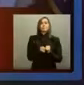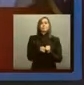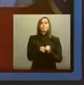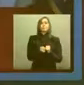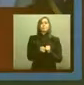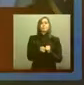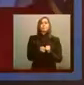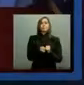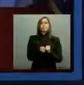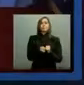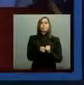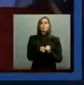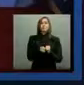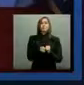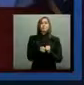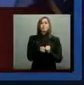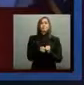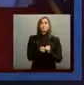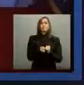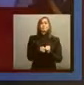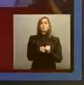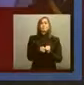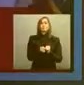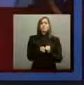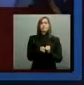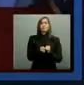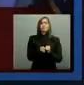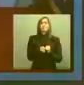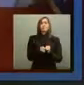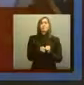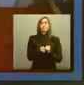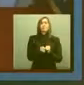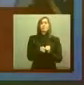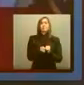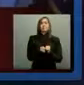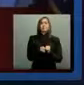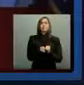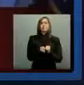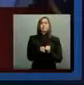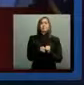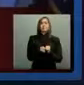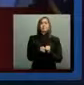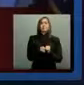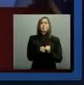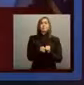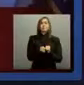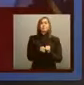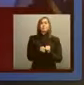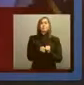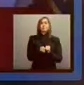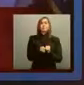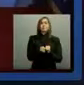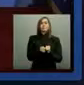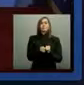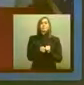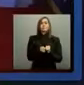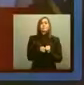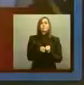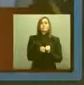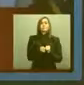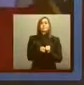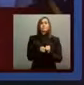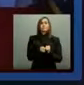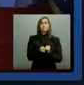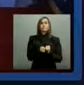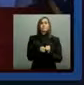dile la verdad que tú tiene un impuesto excesivo y es impuestos totalizando por otra cosa los cuartos que